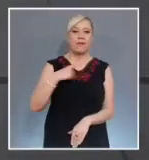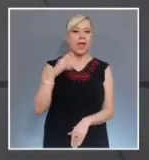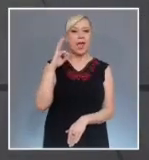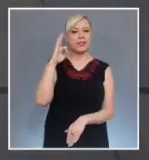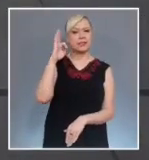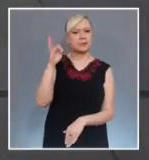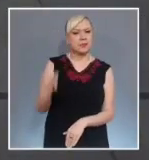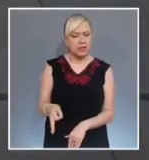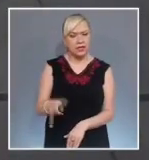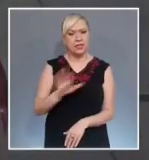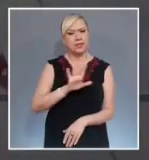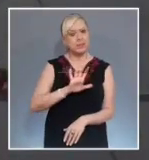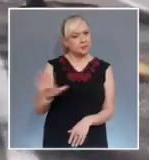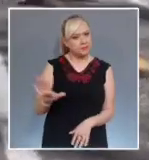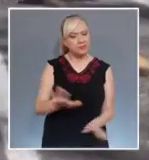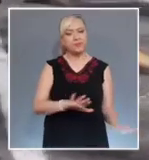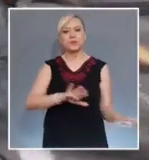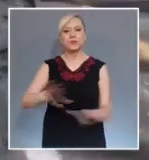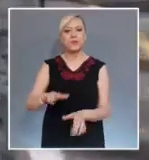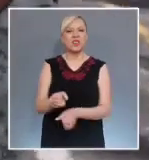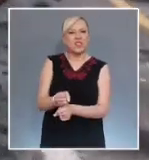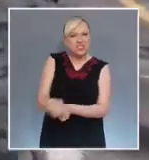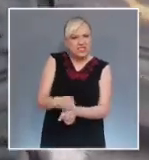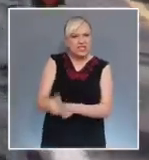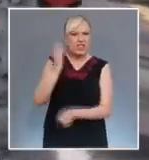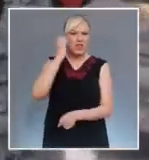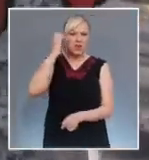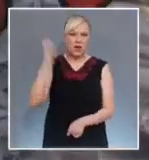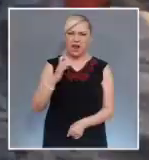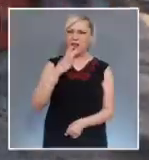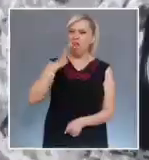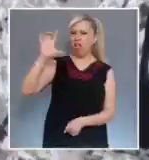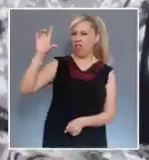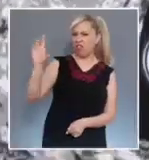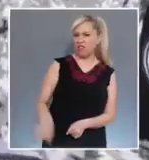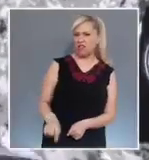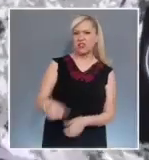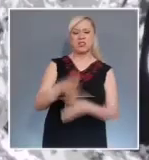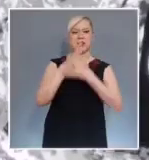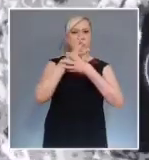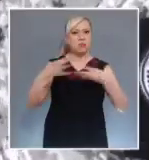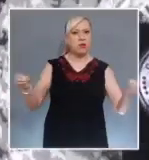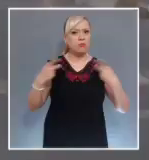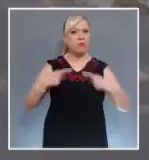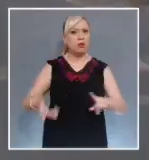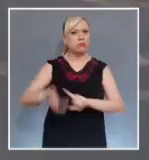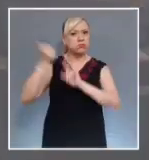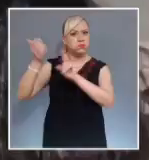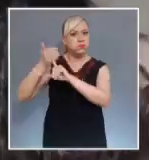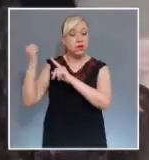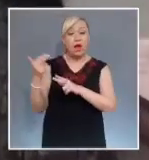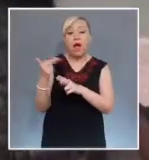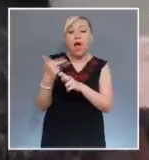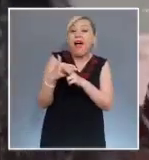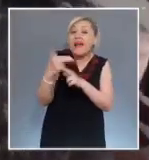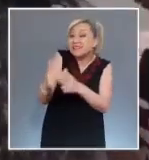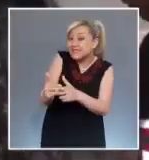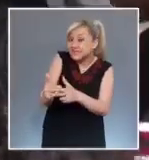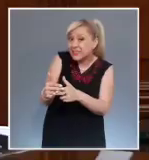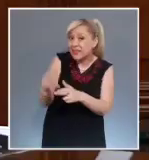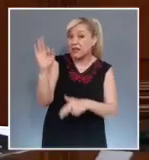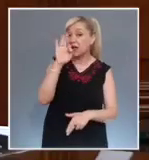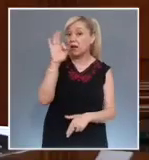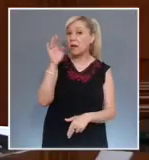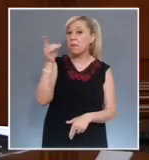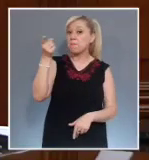tratos crueles inhumanos o degradantes así como desaparición forzada Incluso si se trata de una orden superior